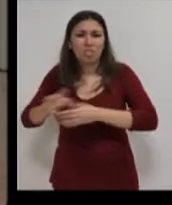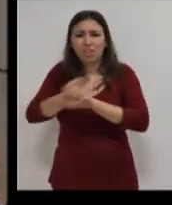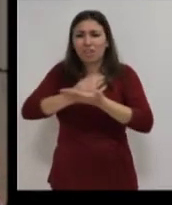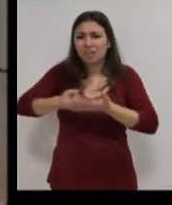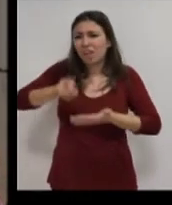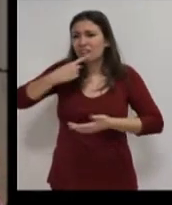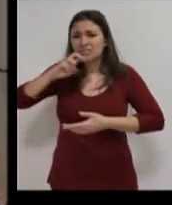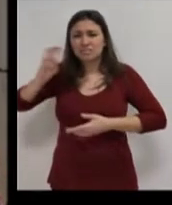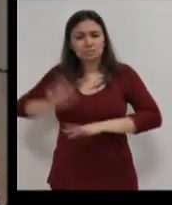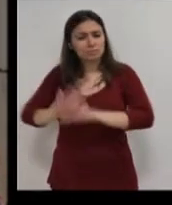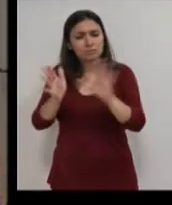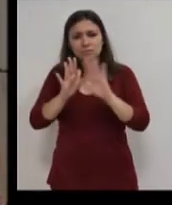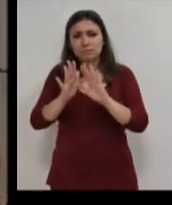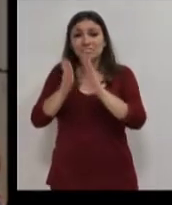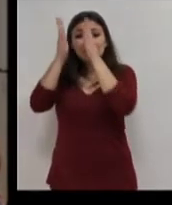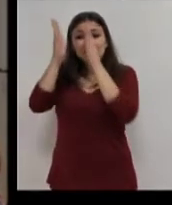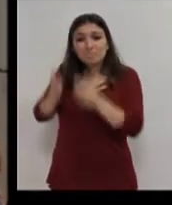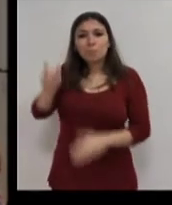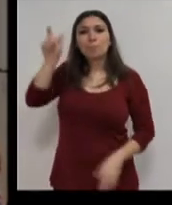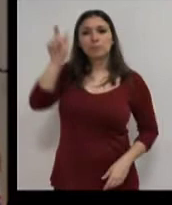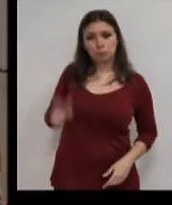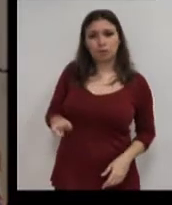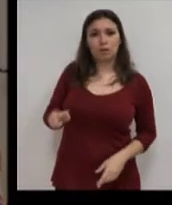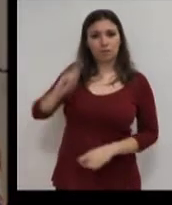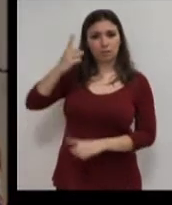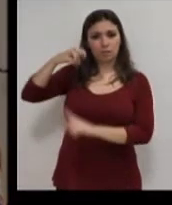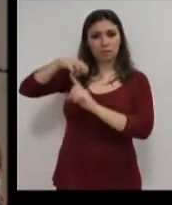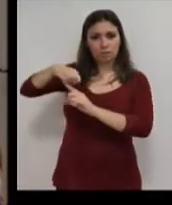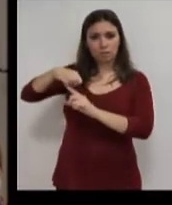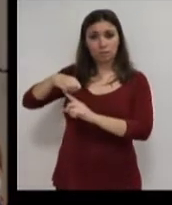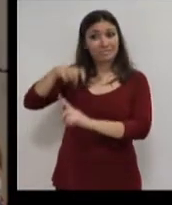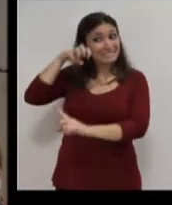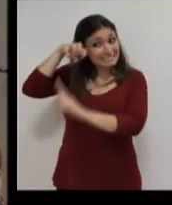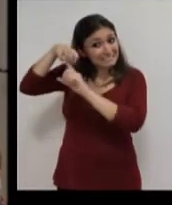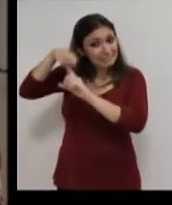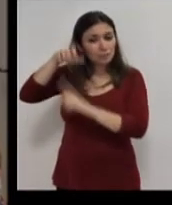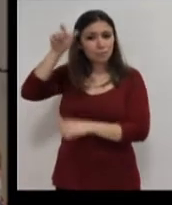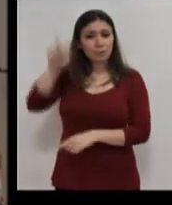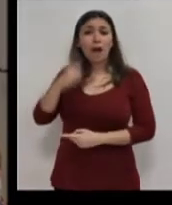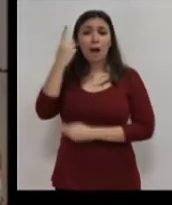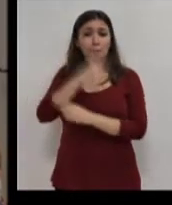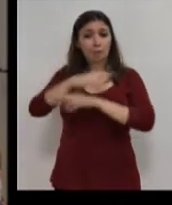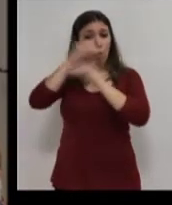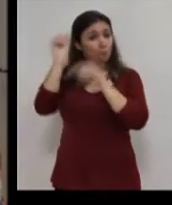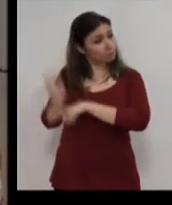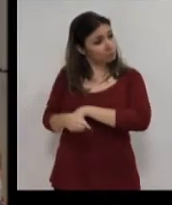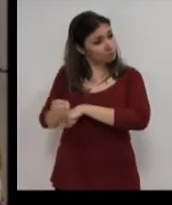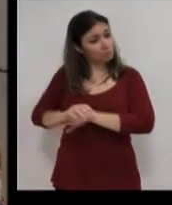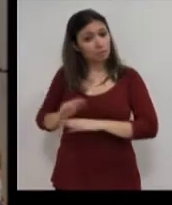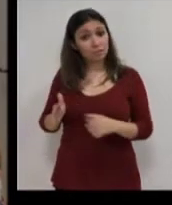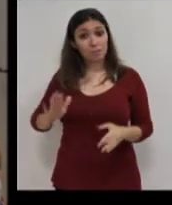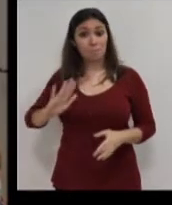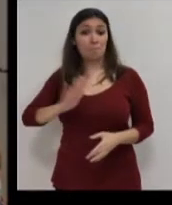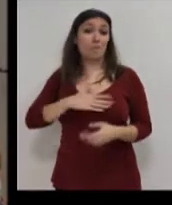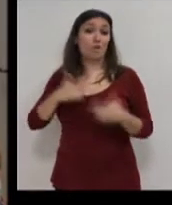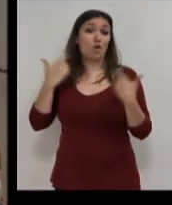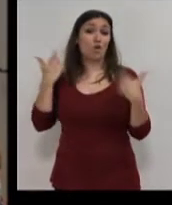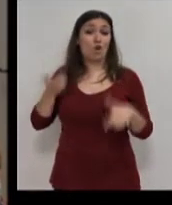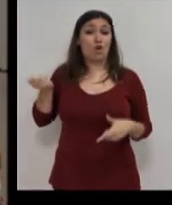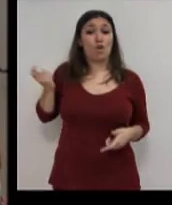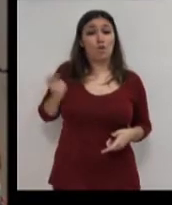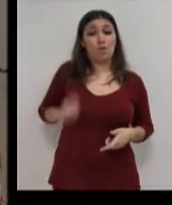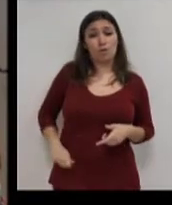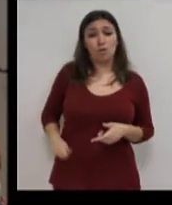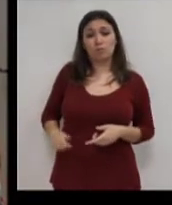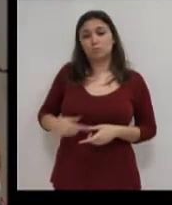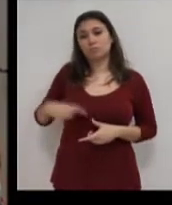ni medicina, ni nada, nosotros tenemos que mirar a las personas. Evidentemente es a donde tenemos que mirar y no siempre lo